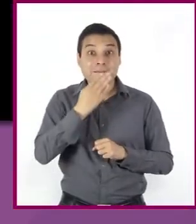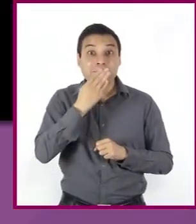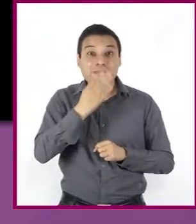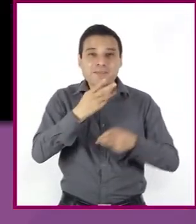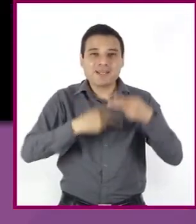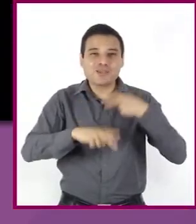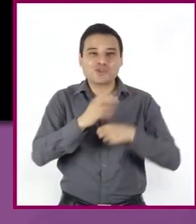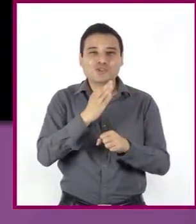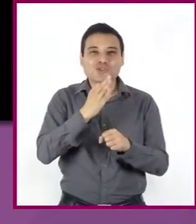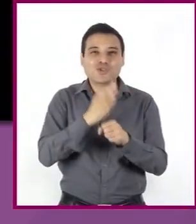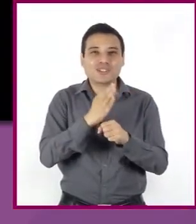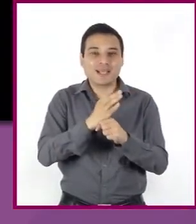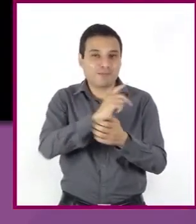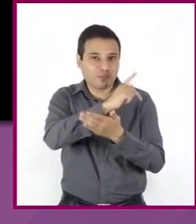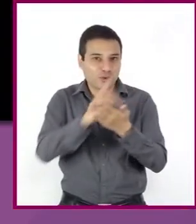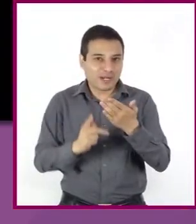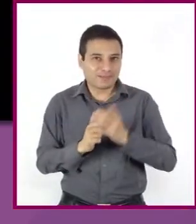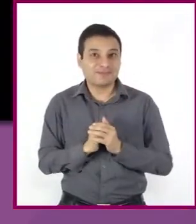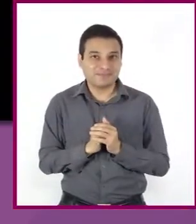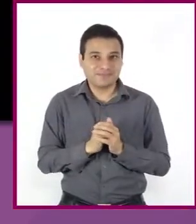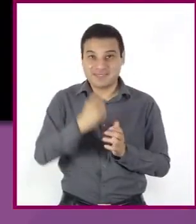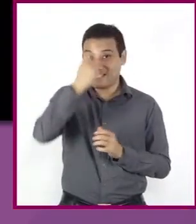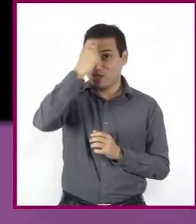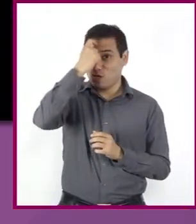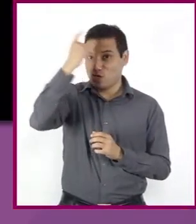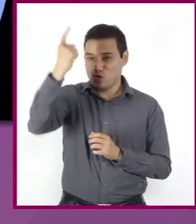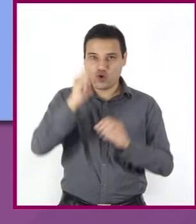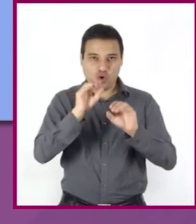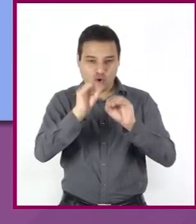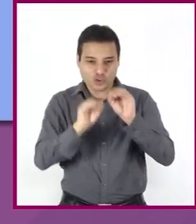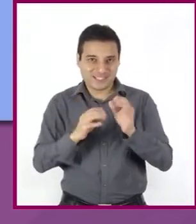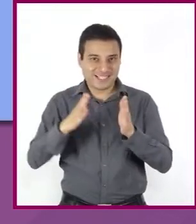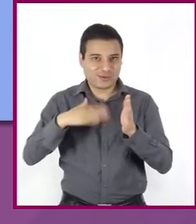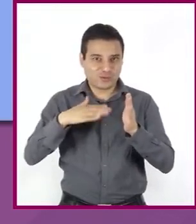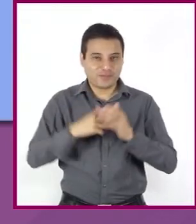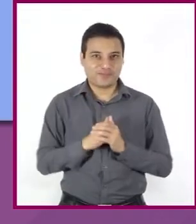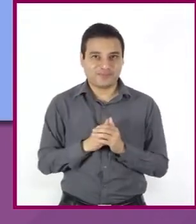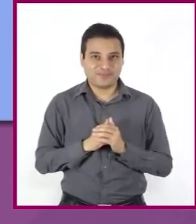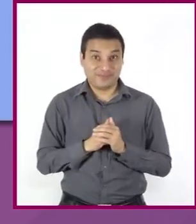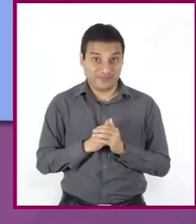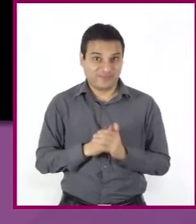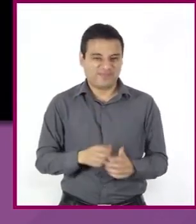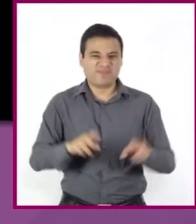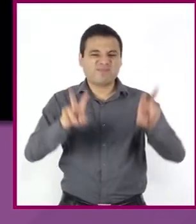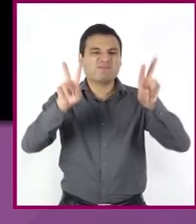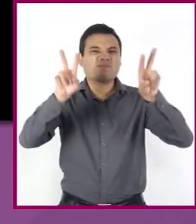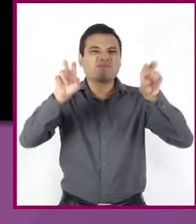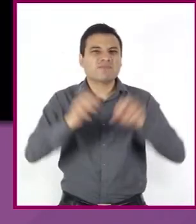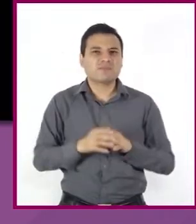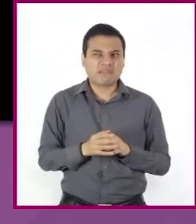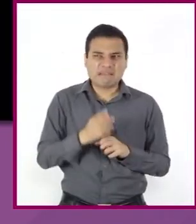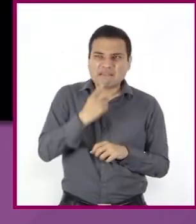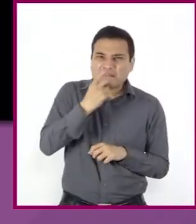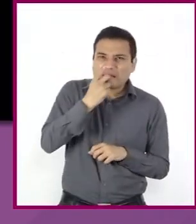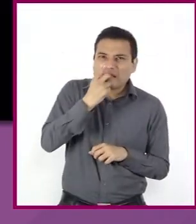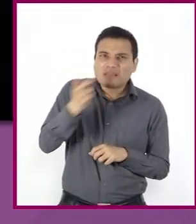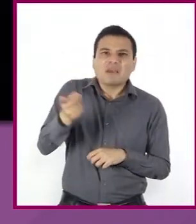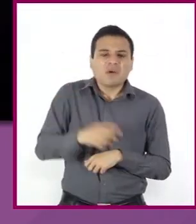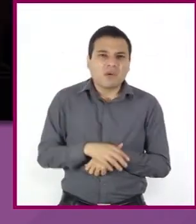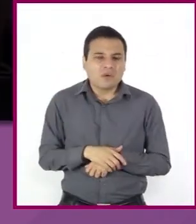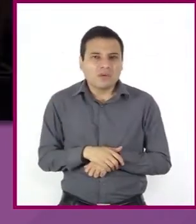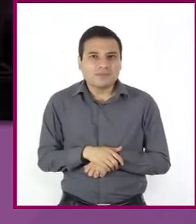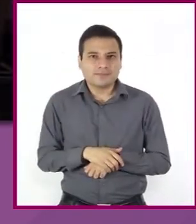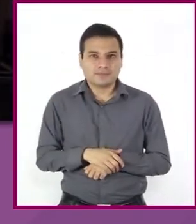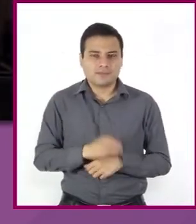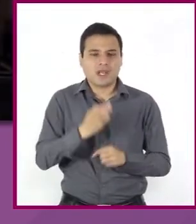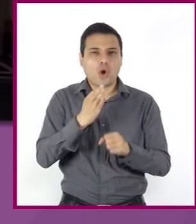otra emisión de su programa Cocina de Autor. En su sección, ¿qué dijo? El tema del